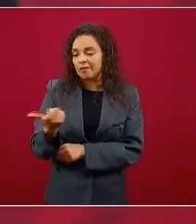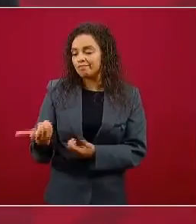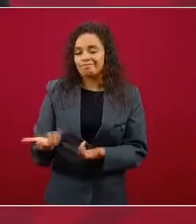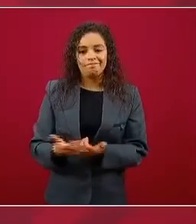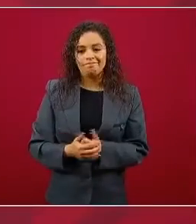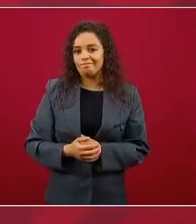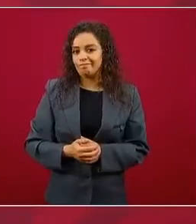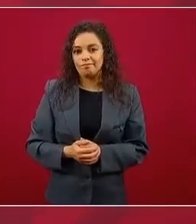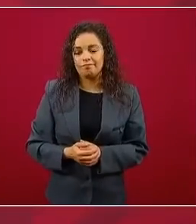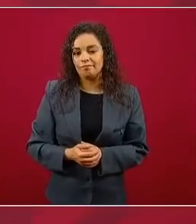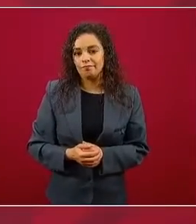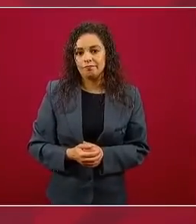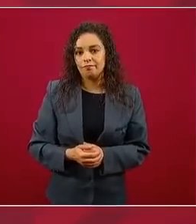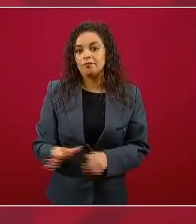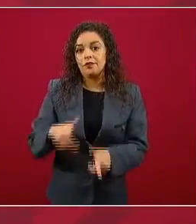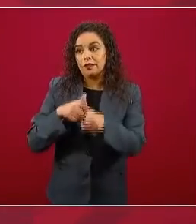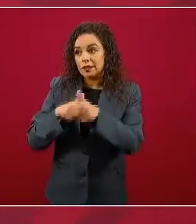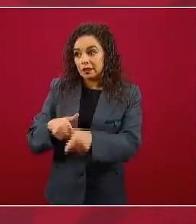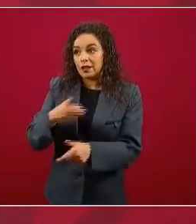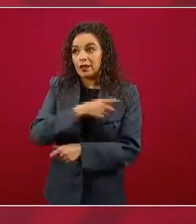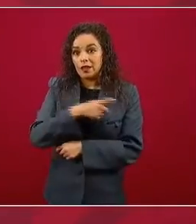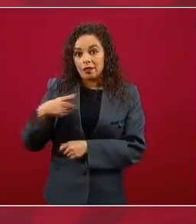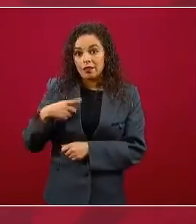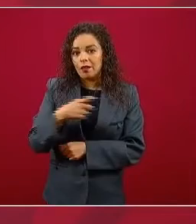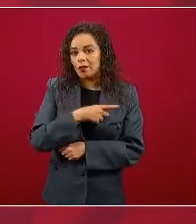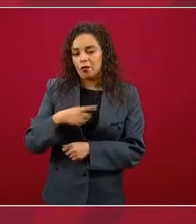apretarnos el cinturón